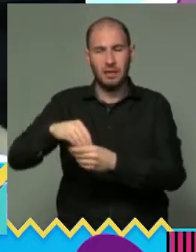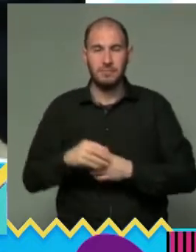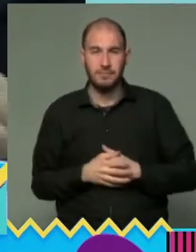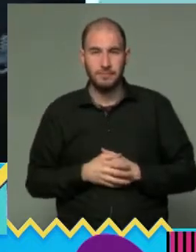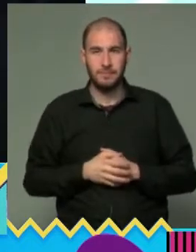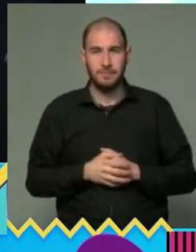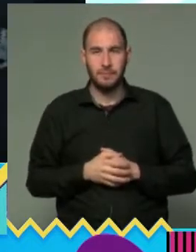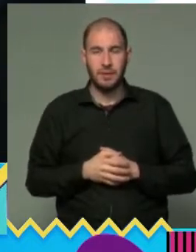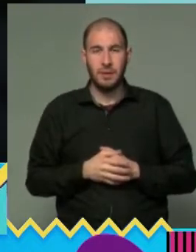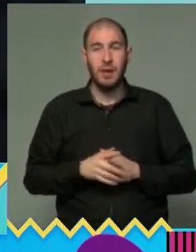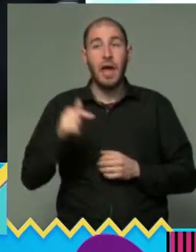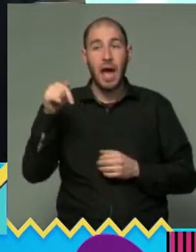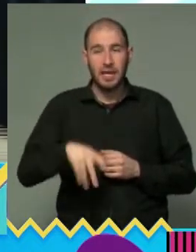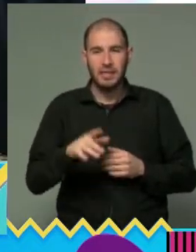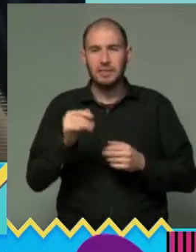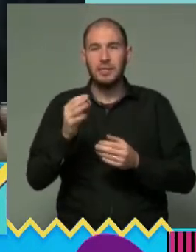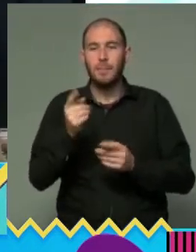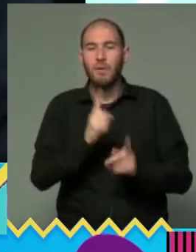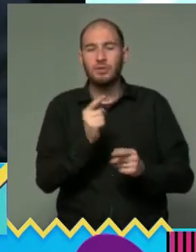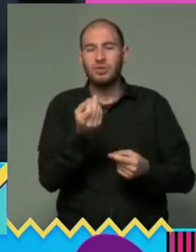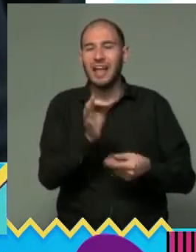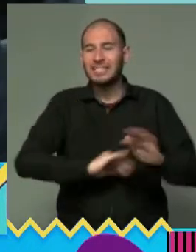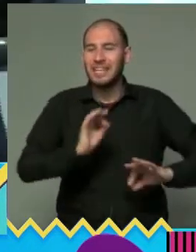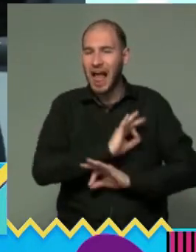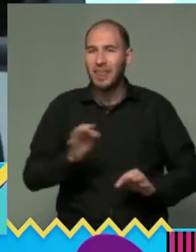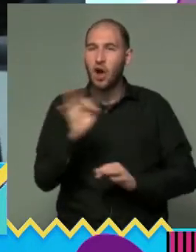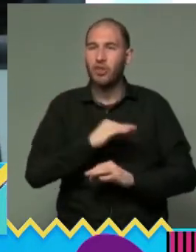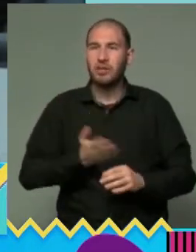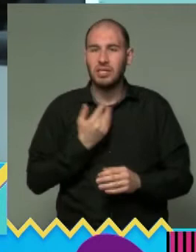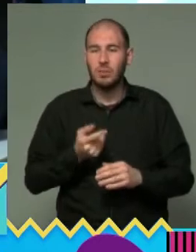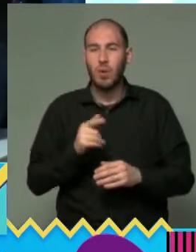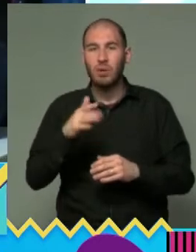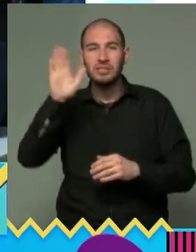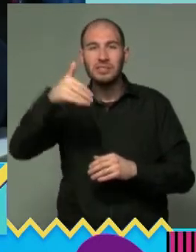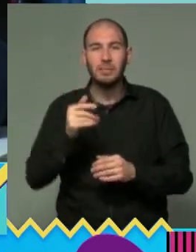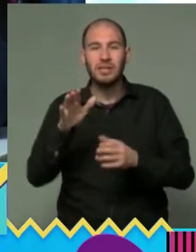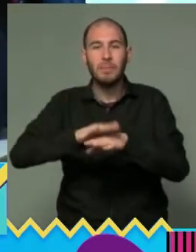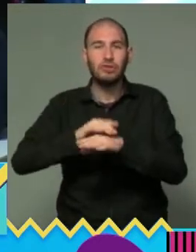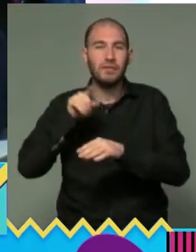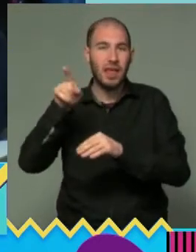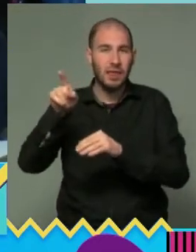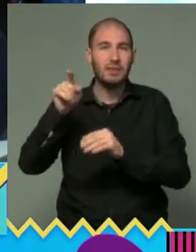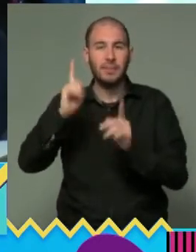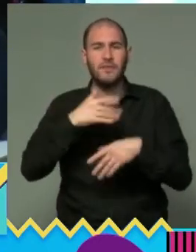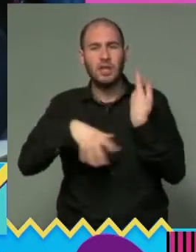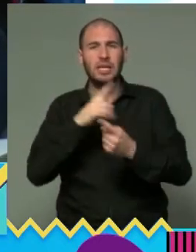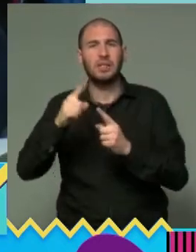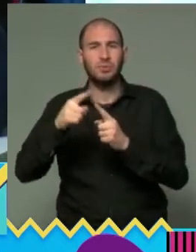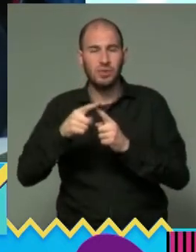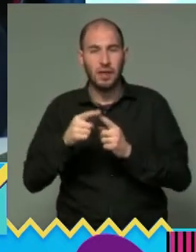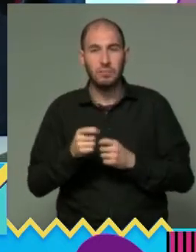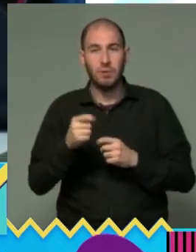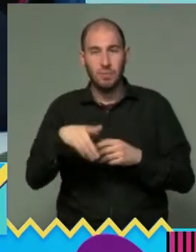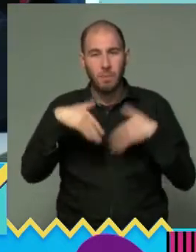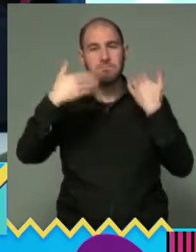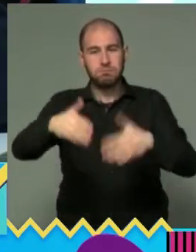familiar. Entonces ahí la omisión de ese docente o ese directivo de no dar intervención al organismo administrativo también es violencia institucional, y si